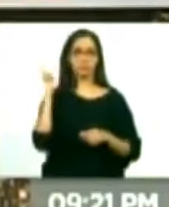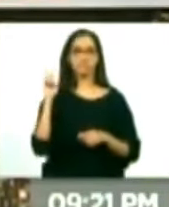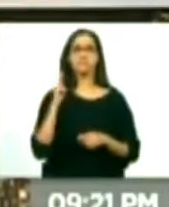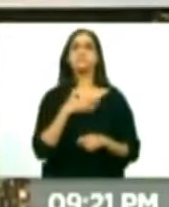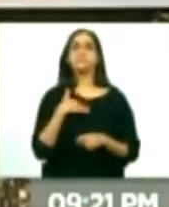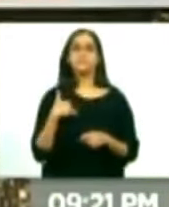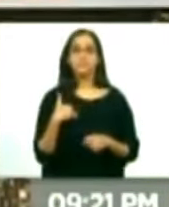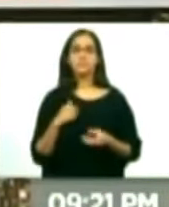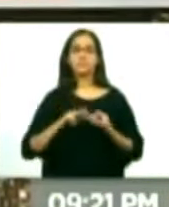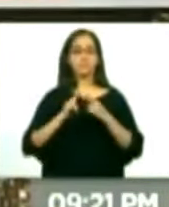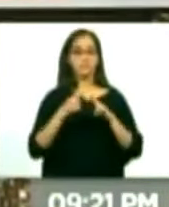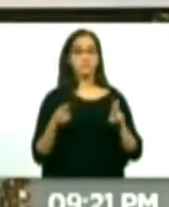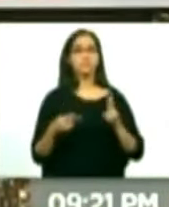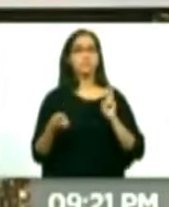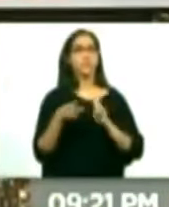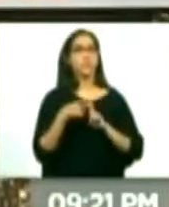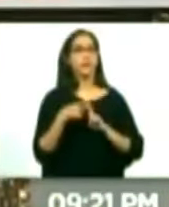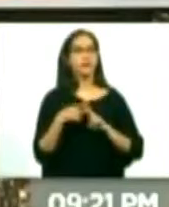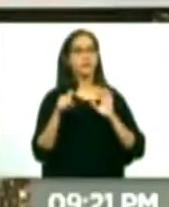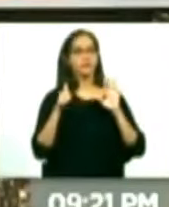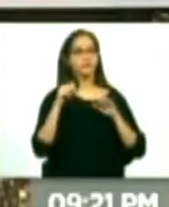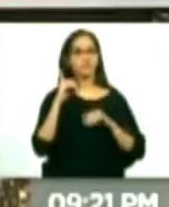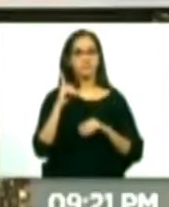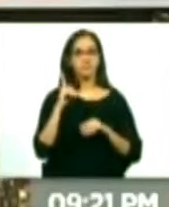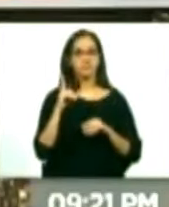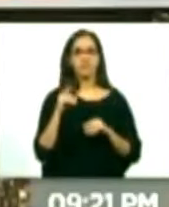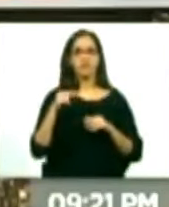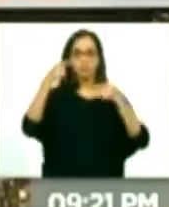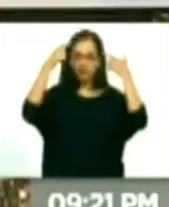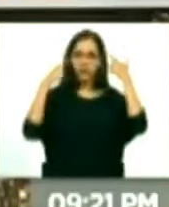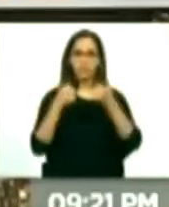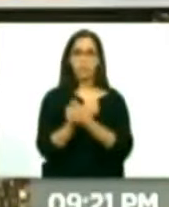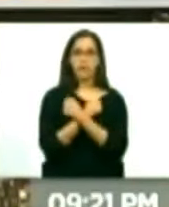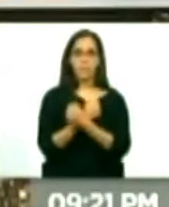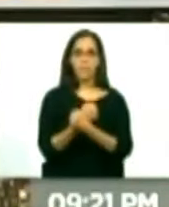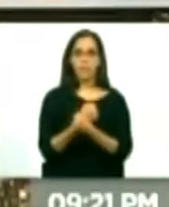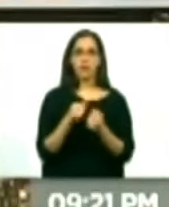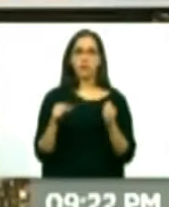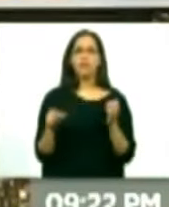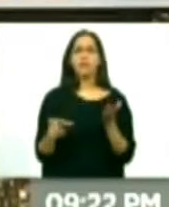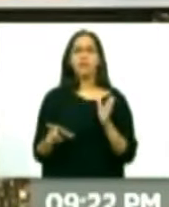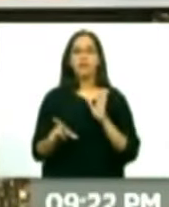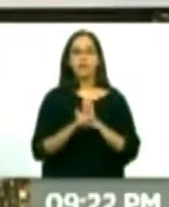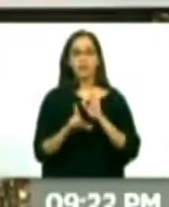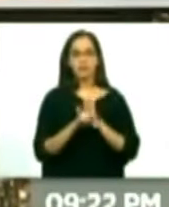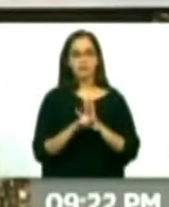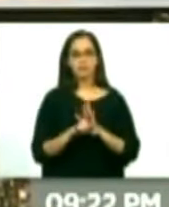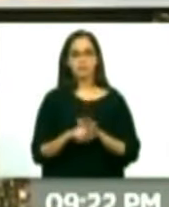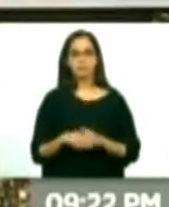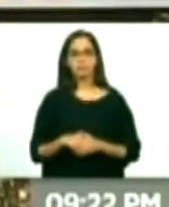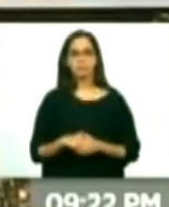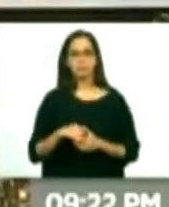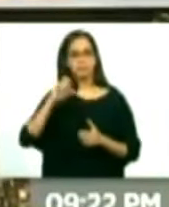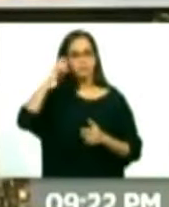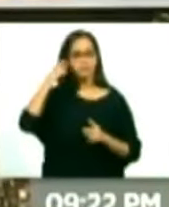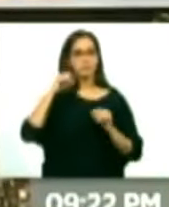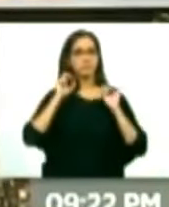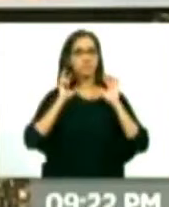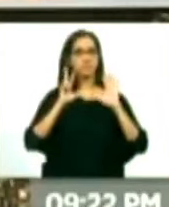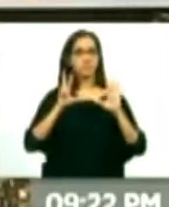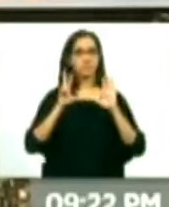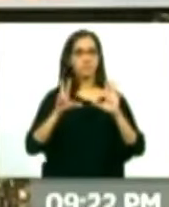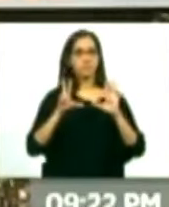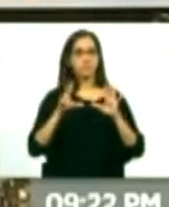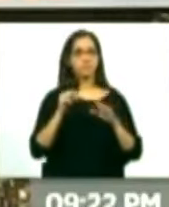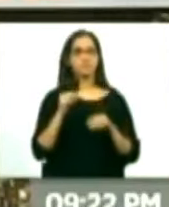es paz. Numeral 6D, Con Chávez por Amor y Lealtad. Recuerden que el 8